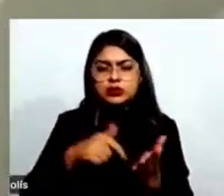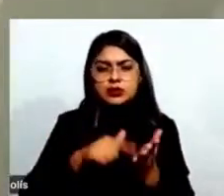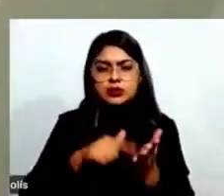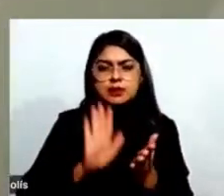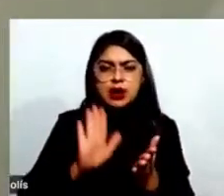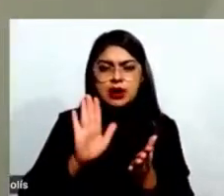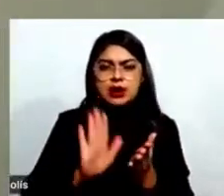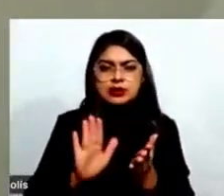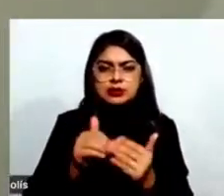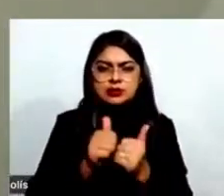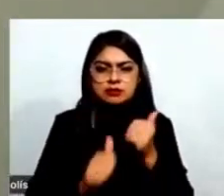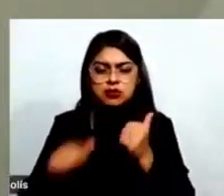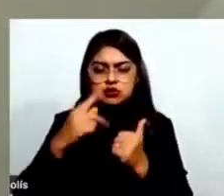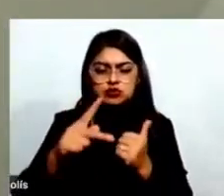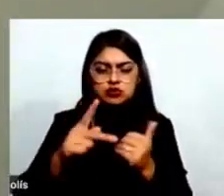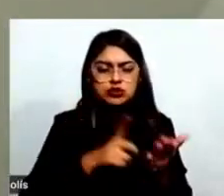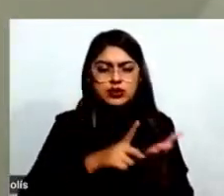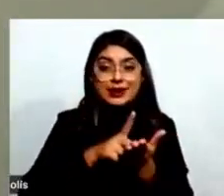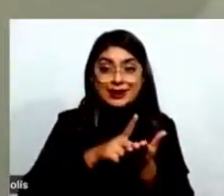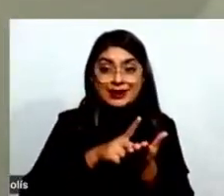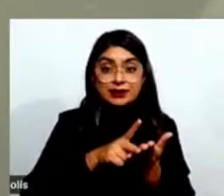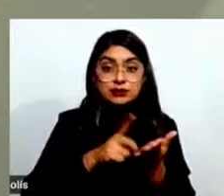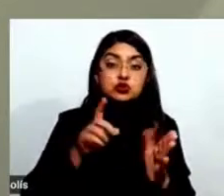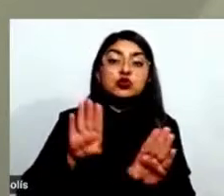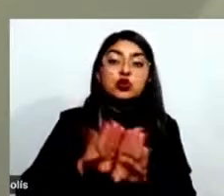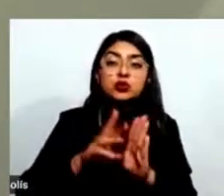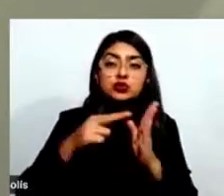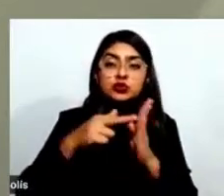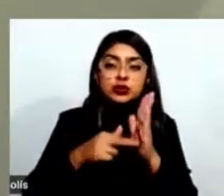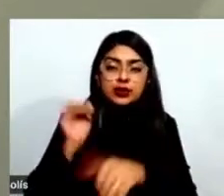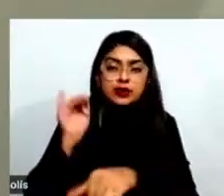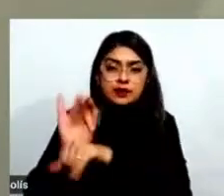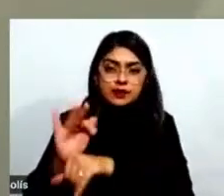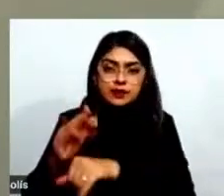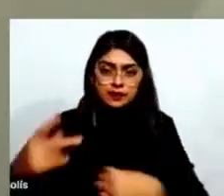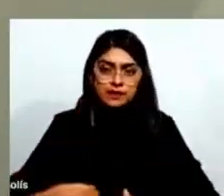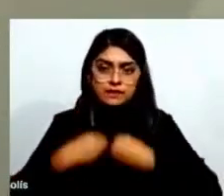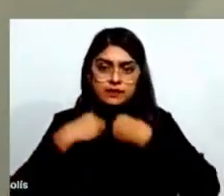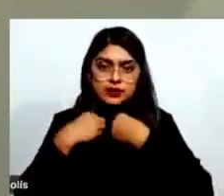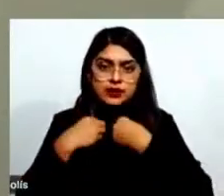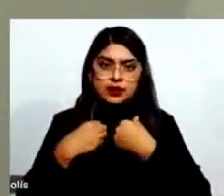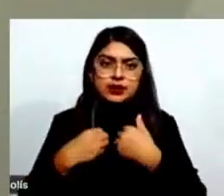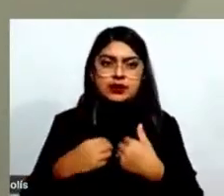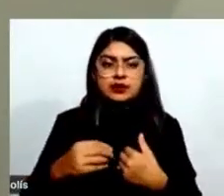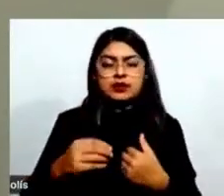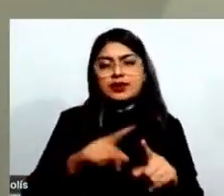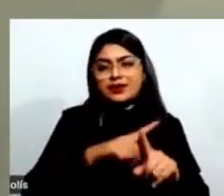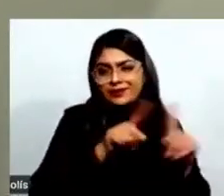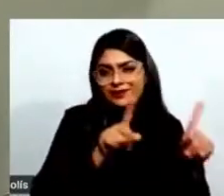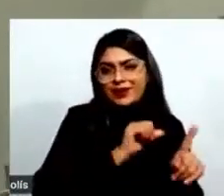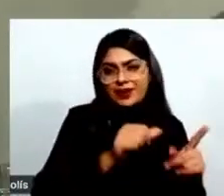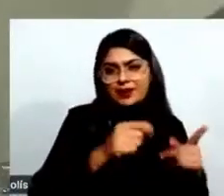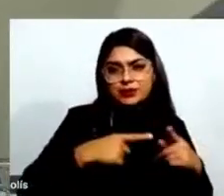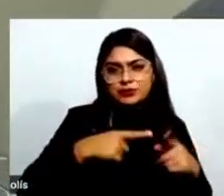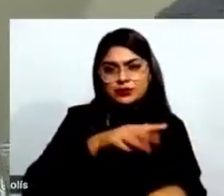vida de la independencia que se debe a los justiciables. Bueno, por esto termino mi exposición. Muchas gracias.